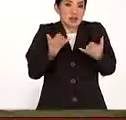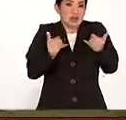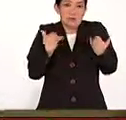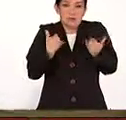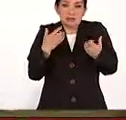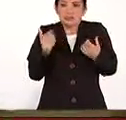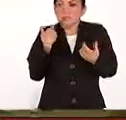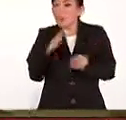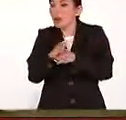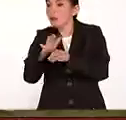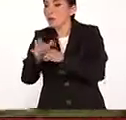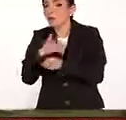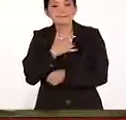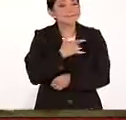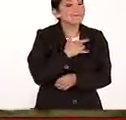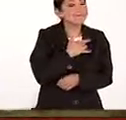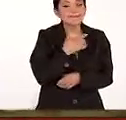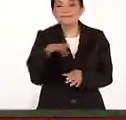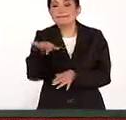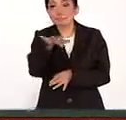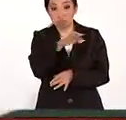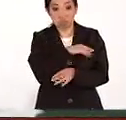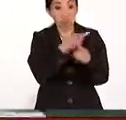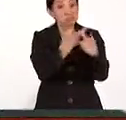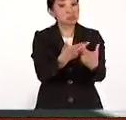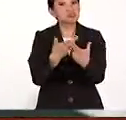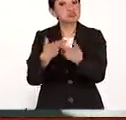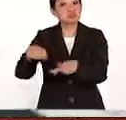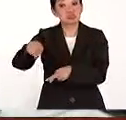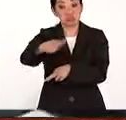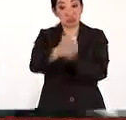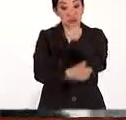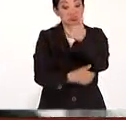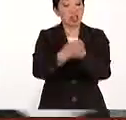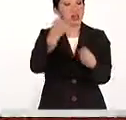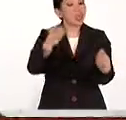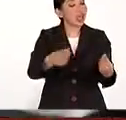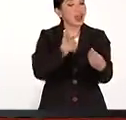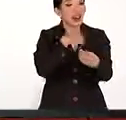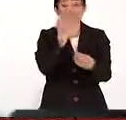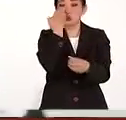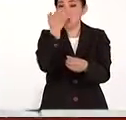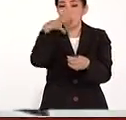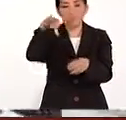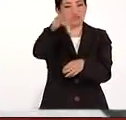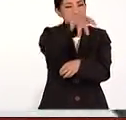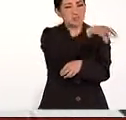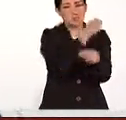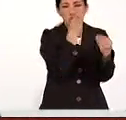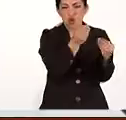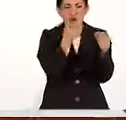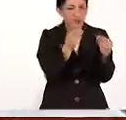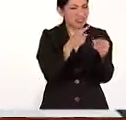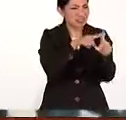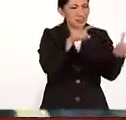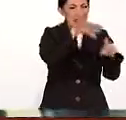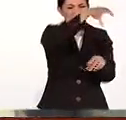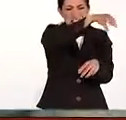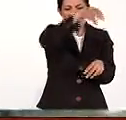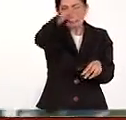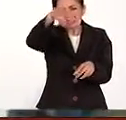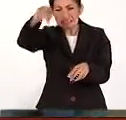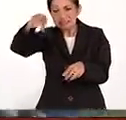en el momento de decidir su carrera profesional entonces ahí van a encontrar muchas alternativas académicas